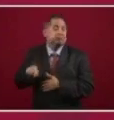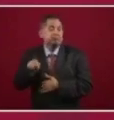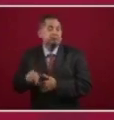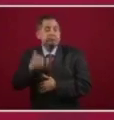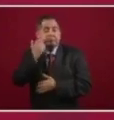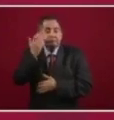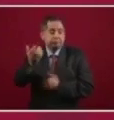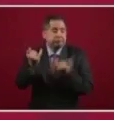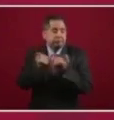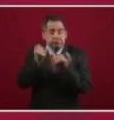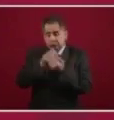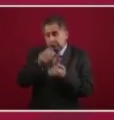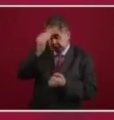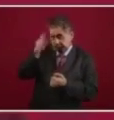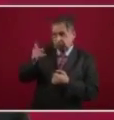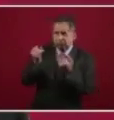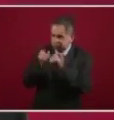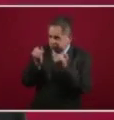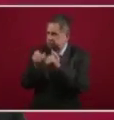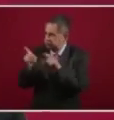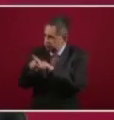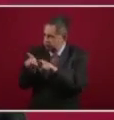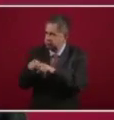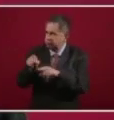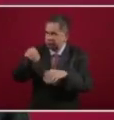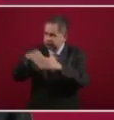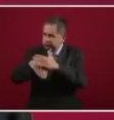que nosotros continuemos con lo mismo,